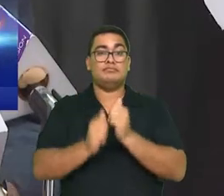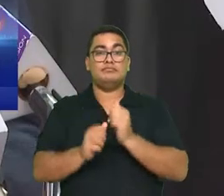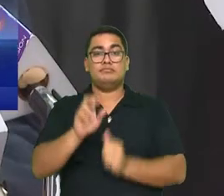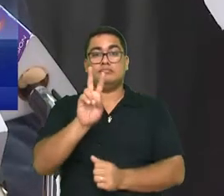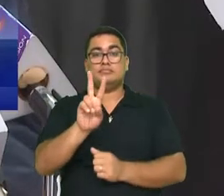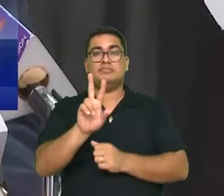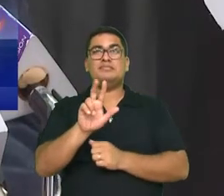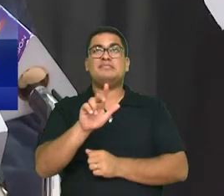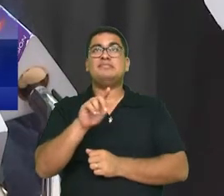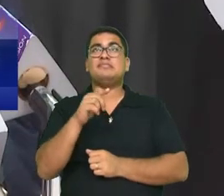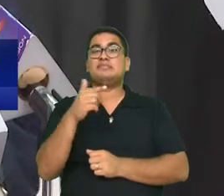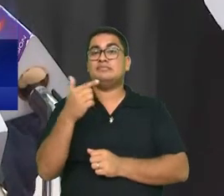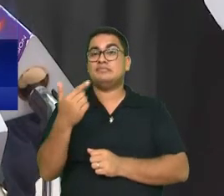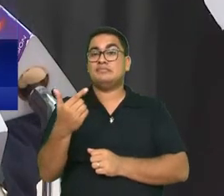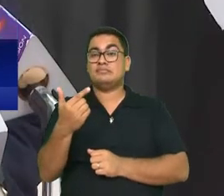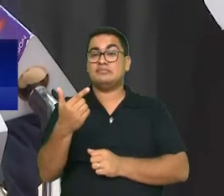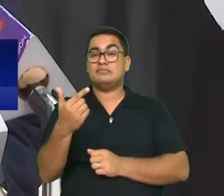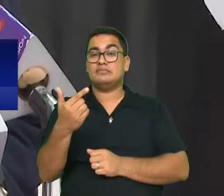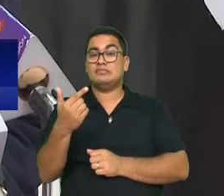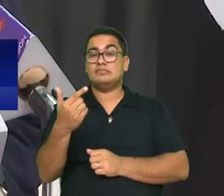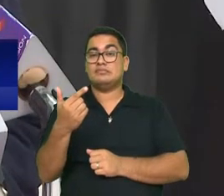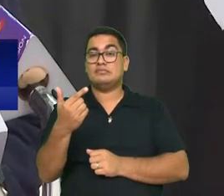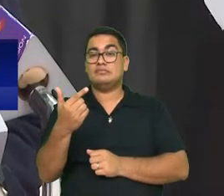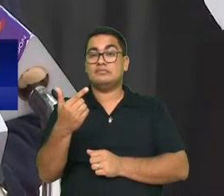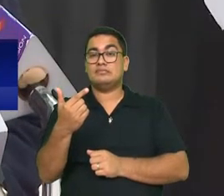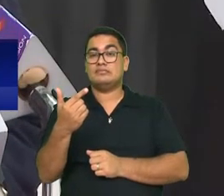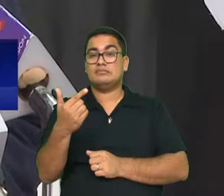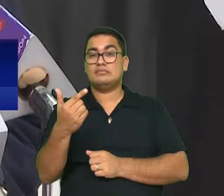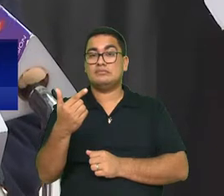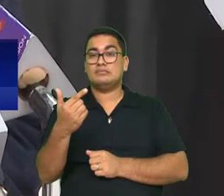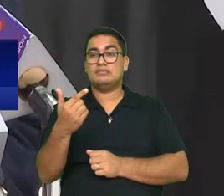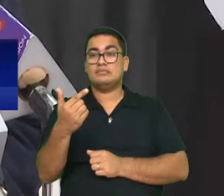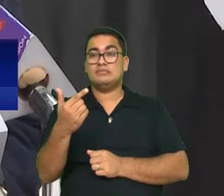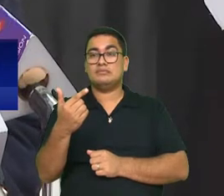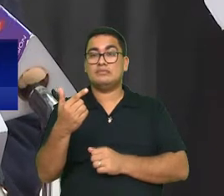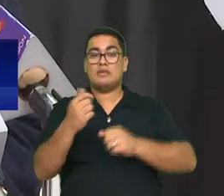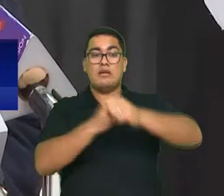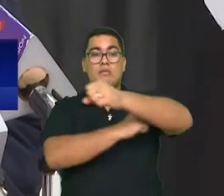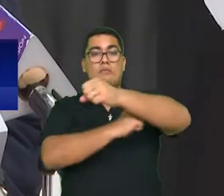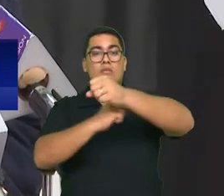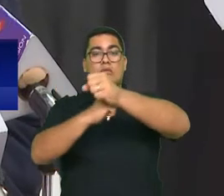27 impactos en el tendido de puentes.